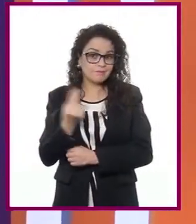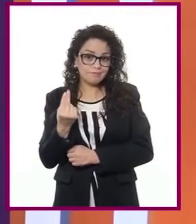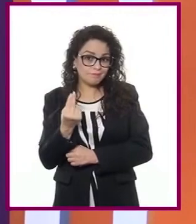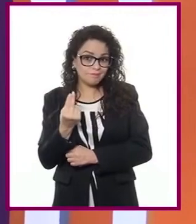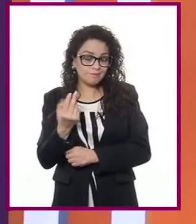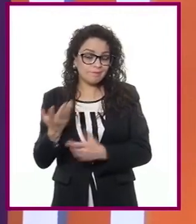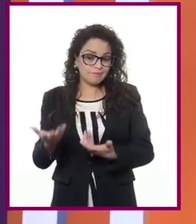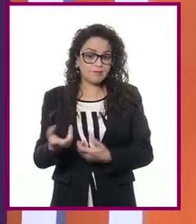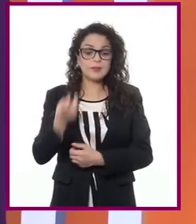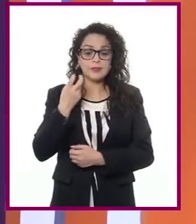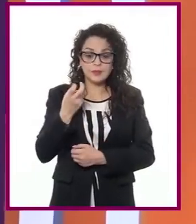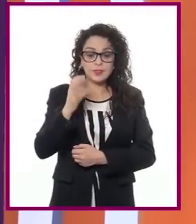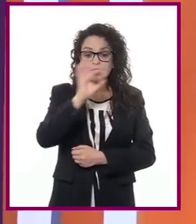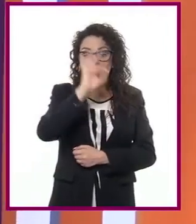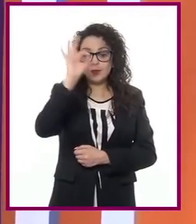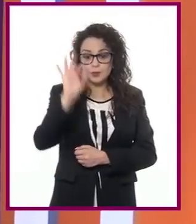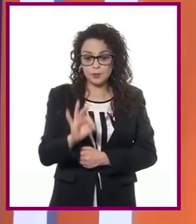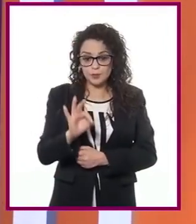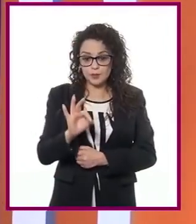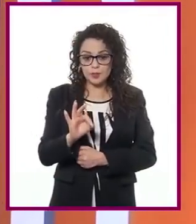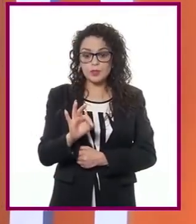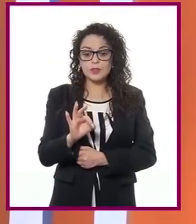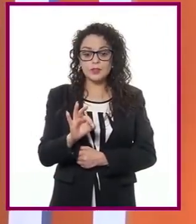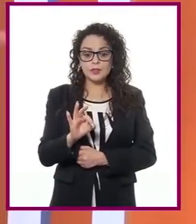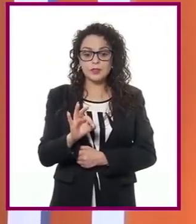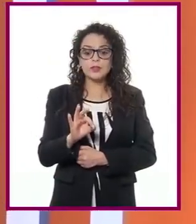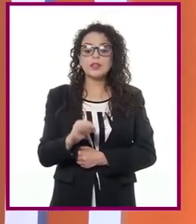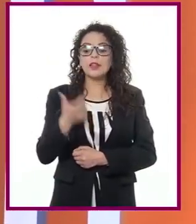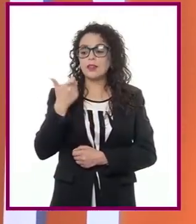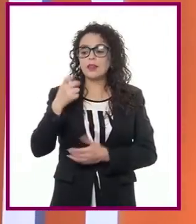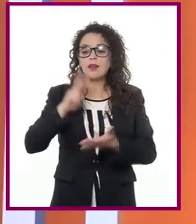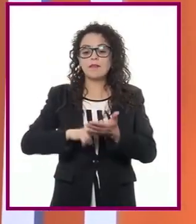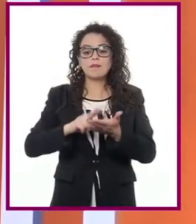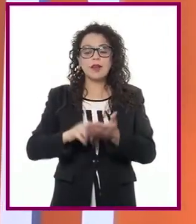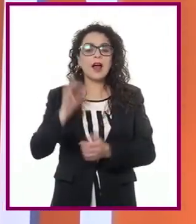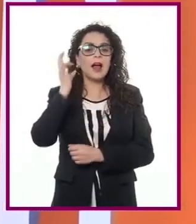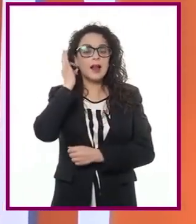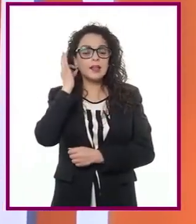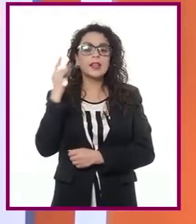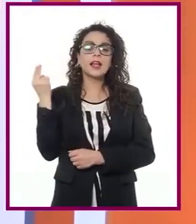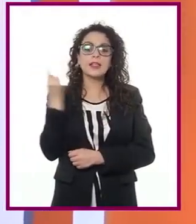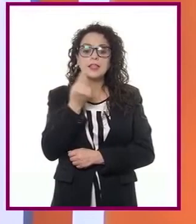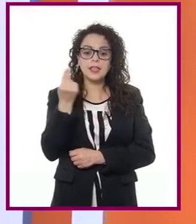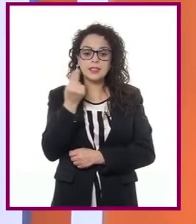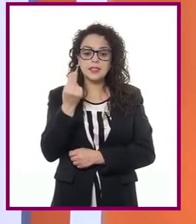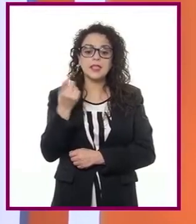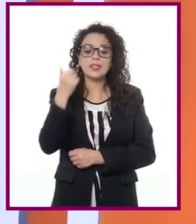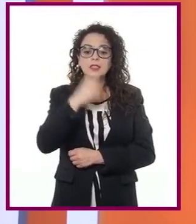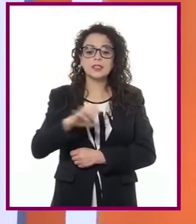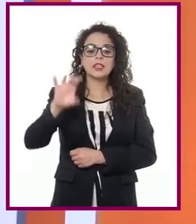para obtener dicho porcentaje de recuperación, el precio de los aretes tendría que ser de